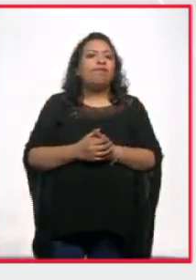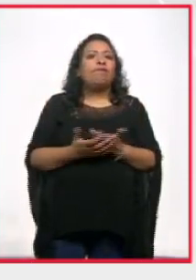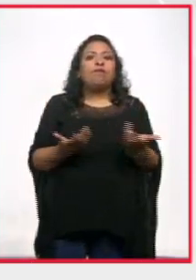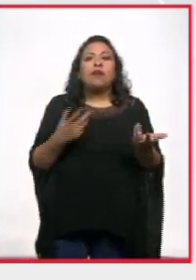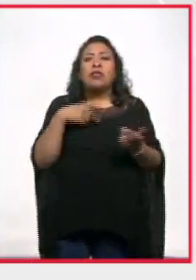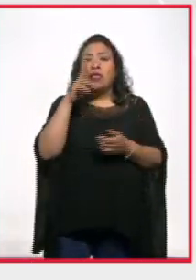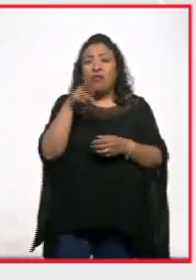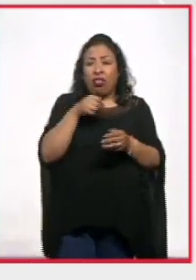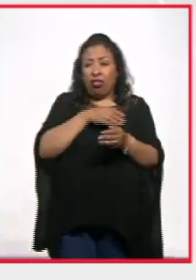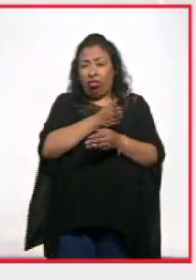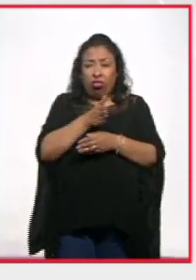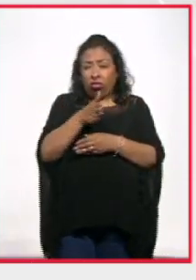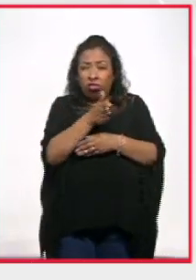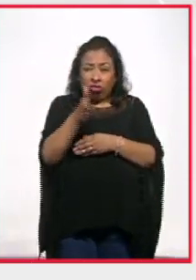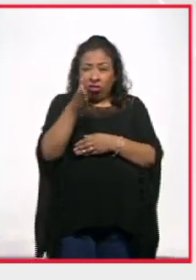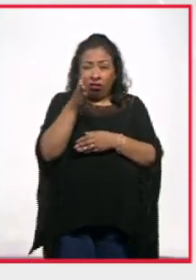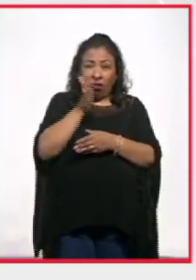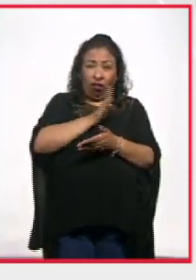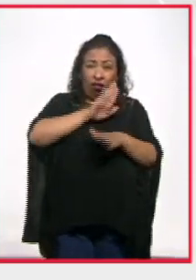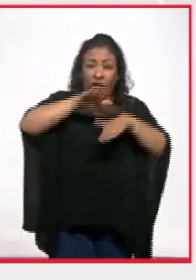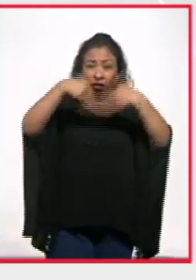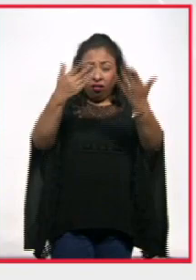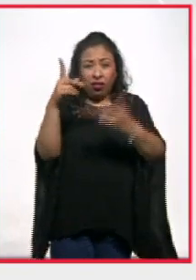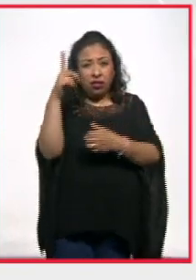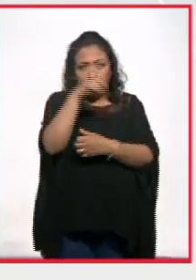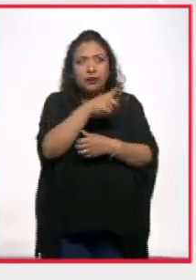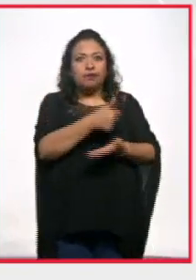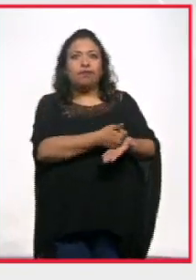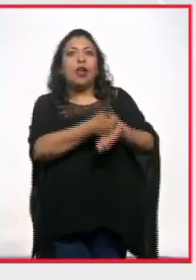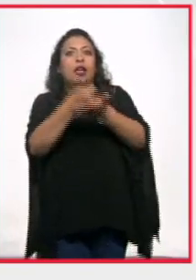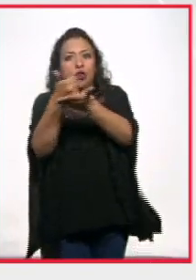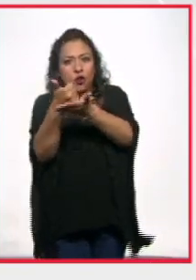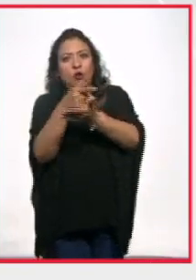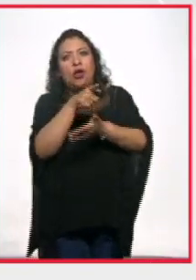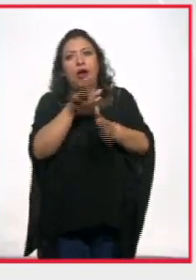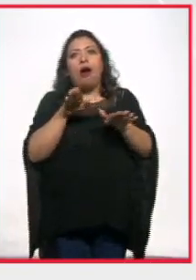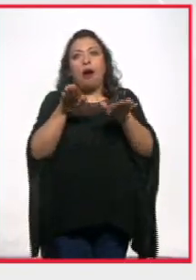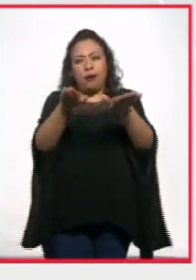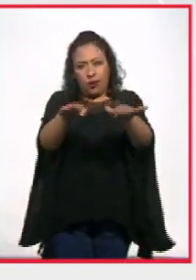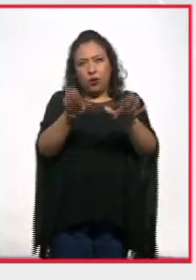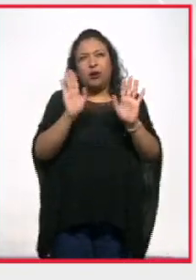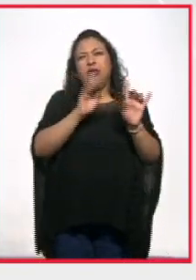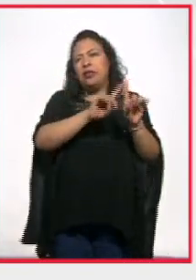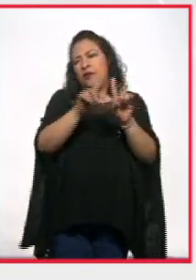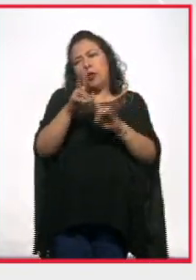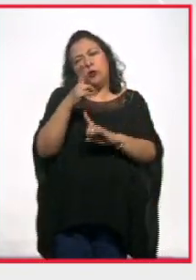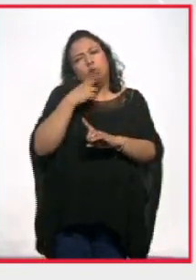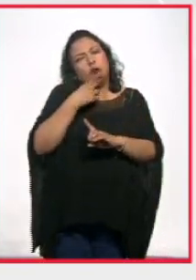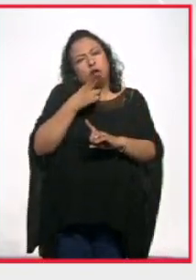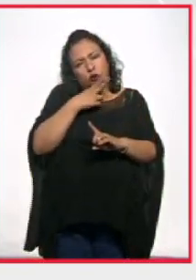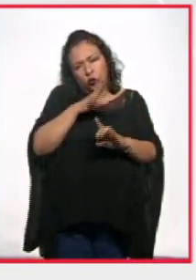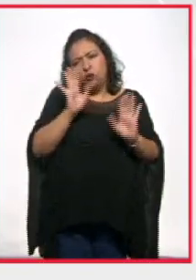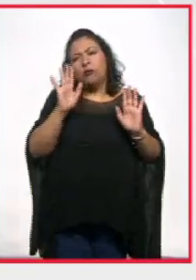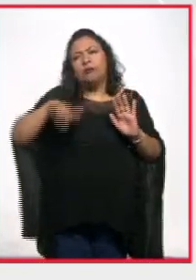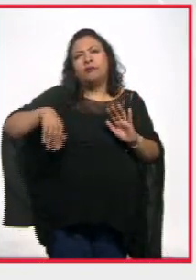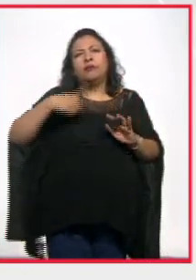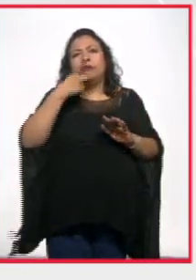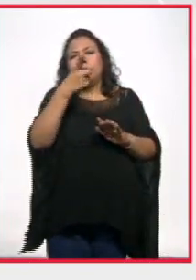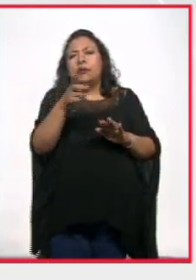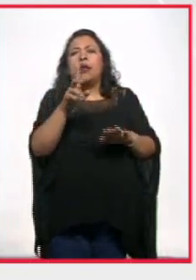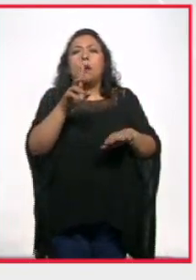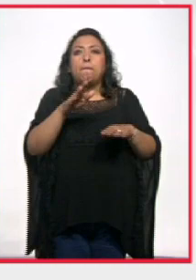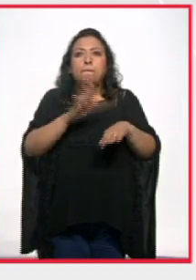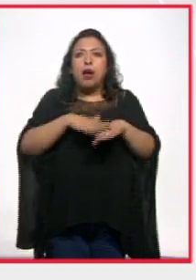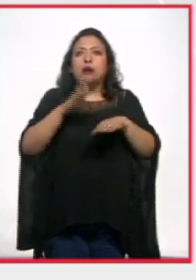que son de muy difícil acceso. Entonces, eso también nos ayuda mucho para estos drones y entre muchas otras aplicaciones que, como te comento,